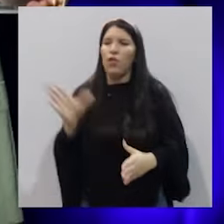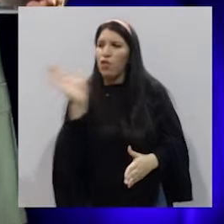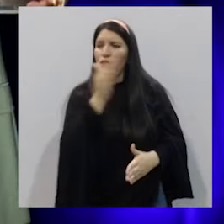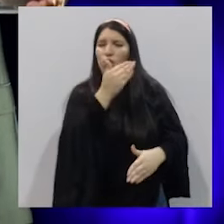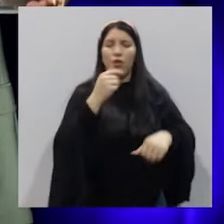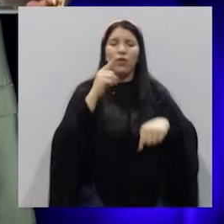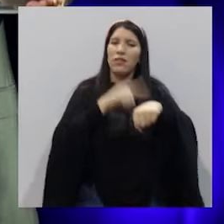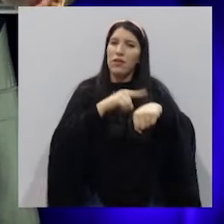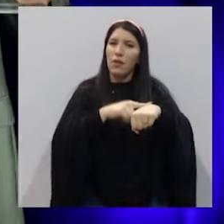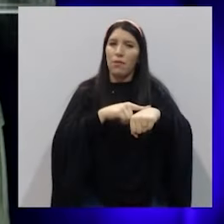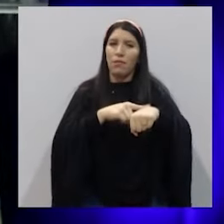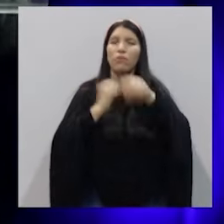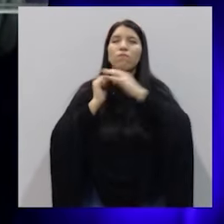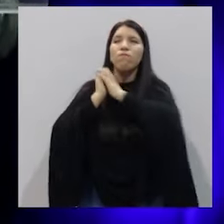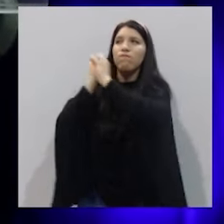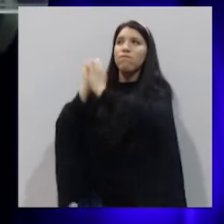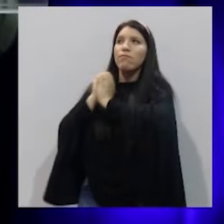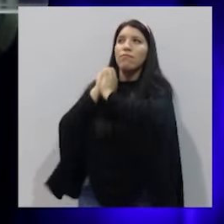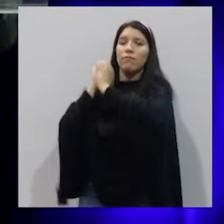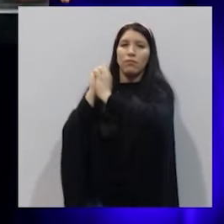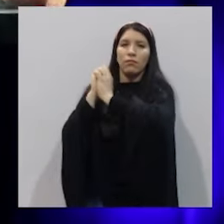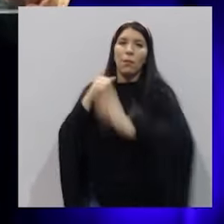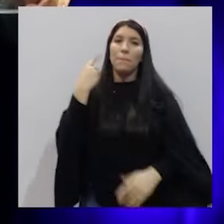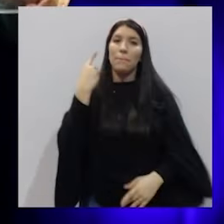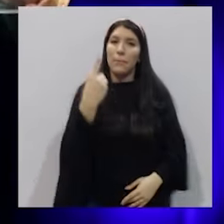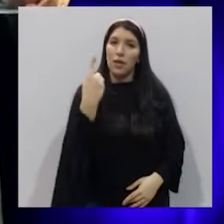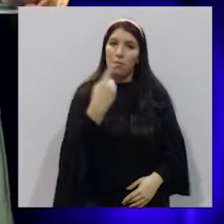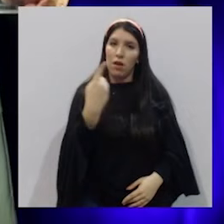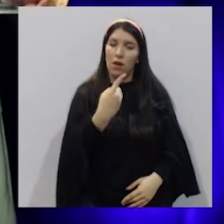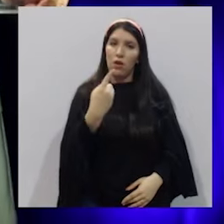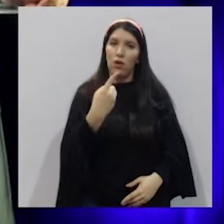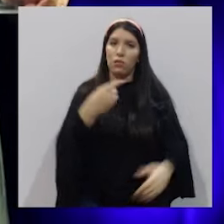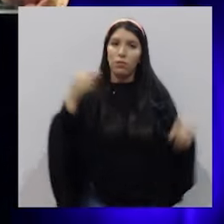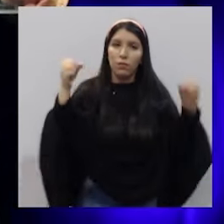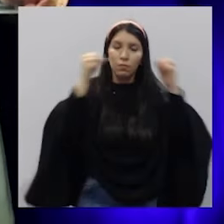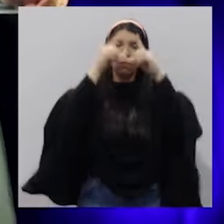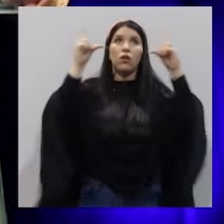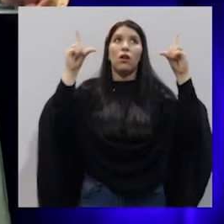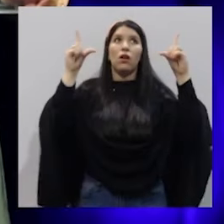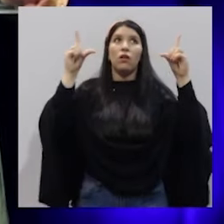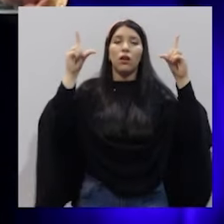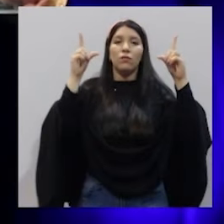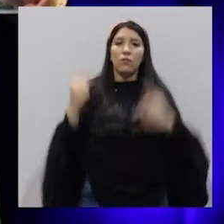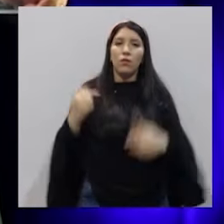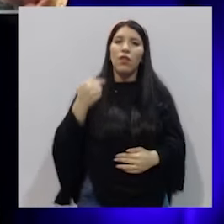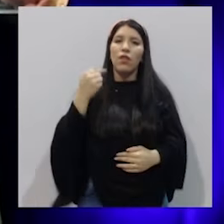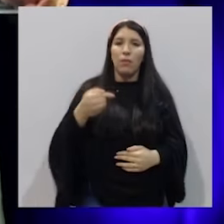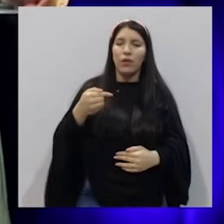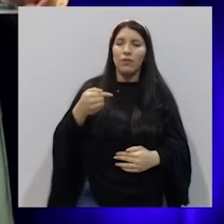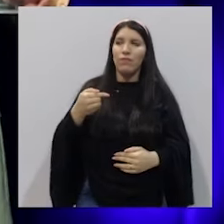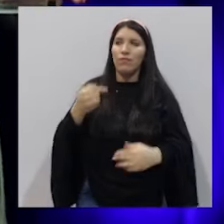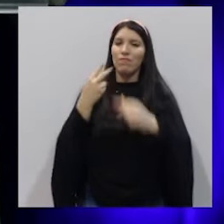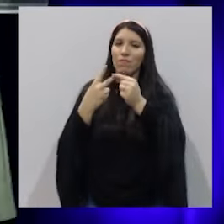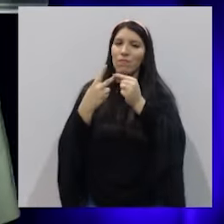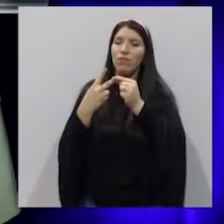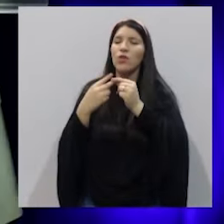hijos y la oración es efectiva y podemos consolidarnos en la fe fortalecernos en la